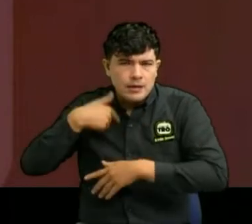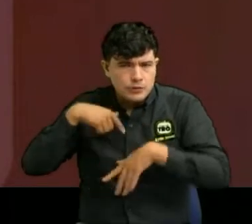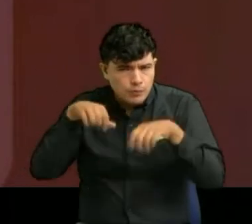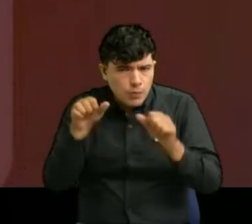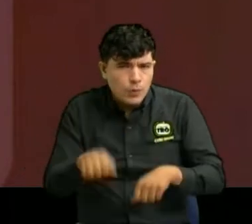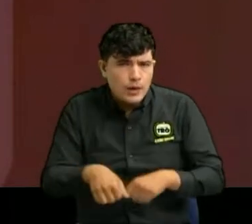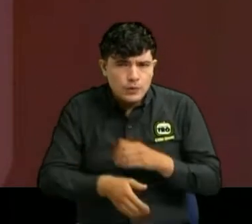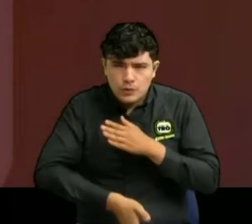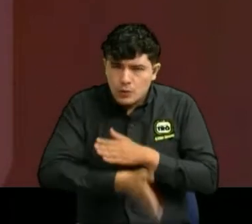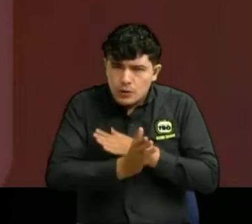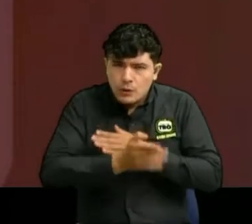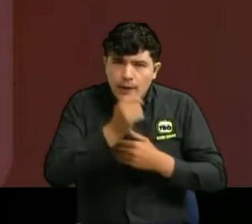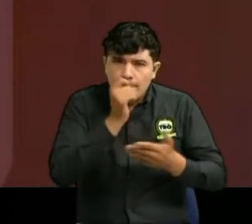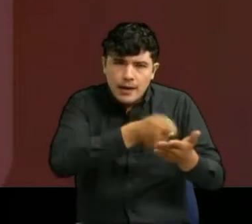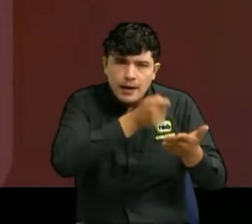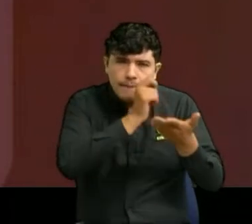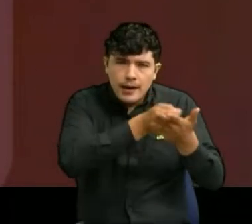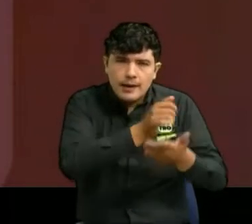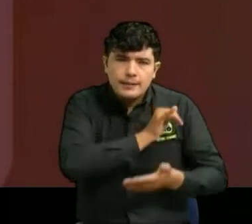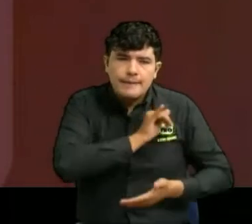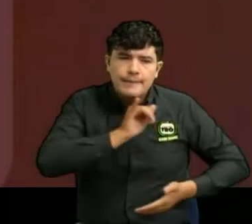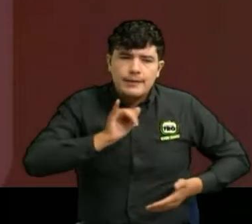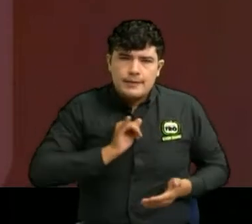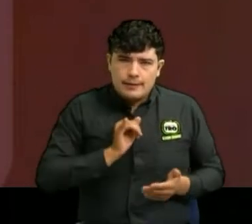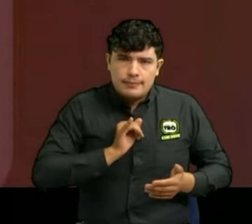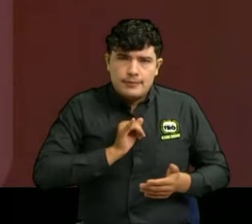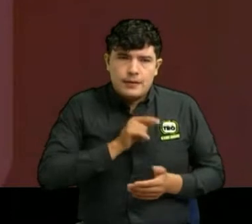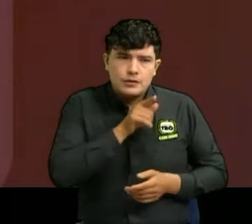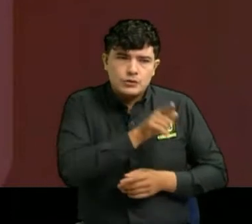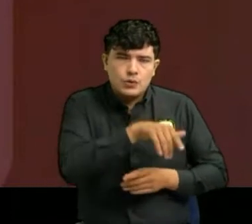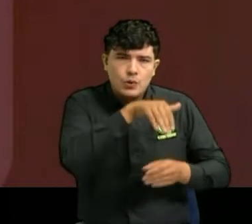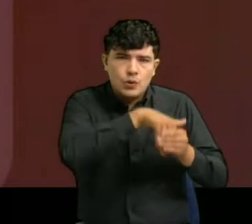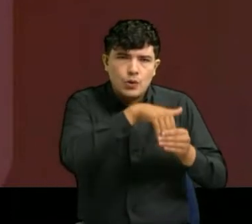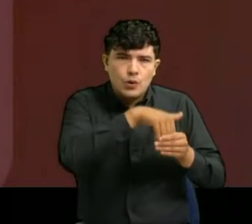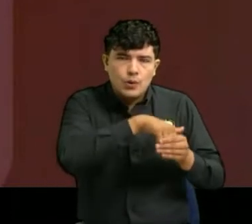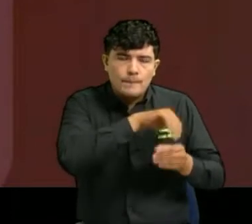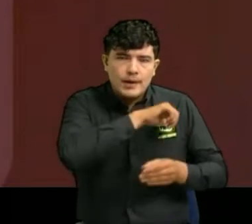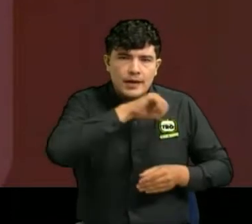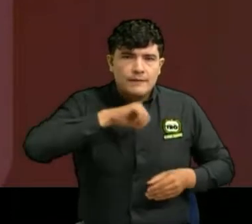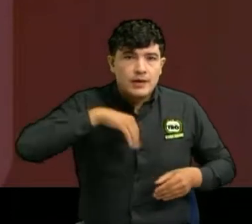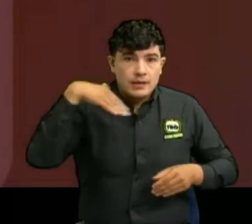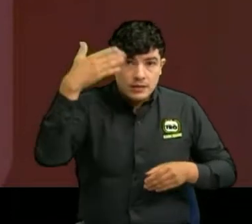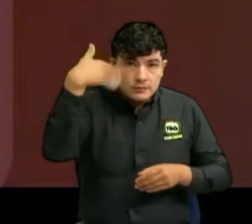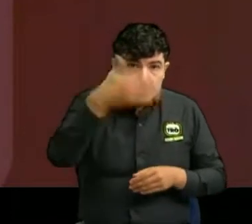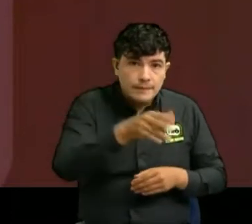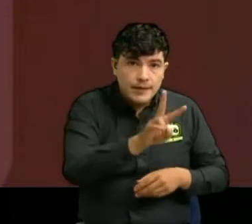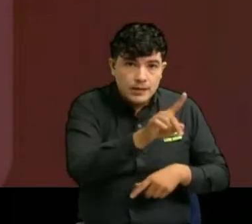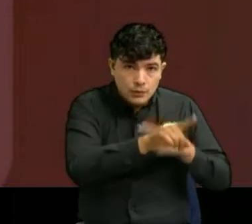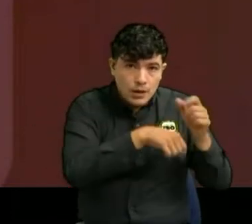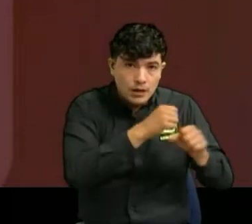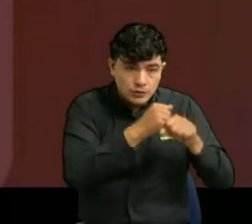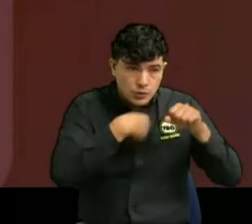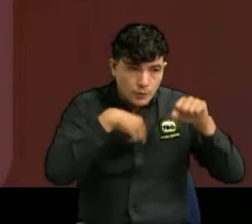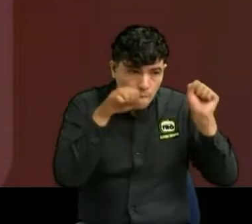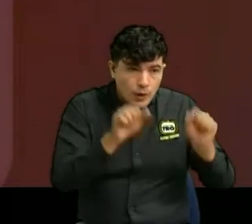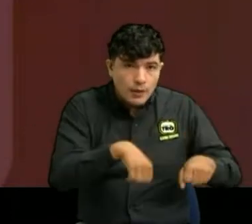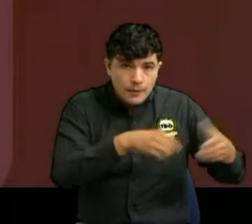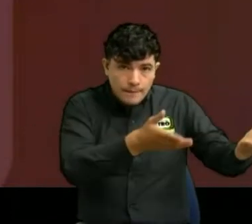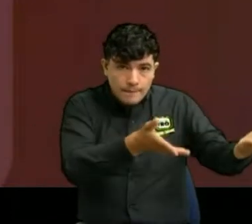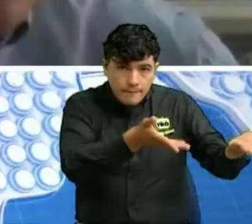seguir cotizando como independiente en un fondo privado y después de otros 21 años... ¿podría tener otra